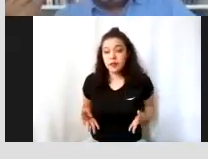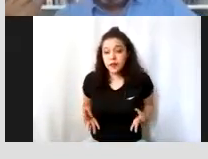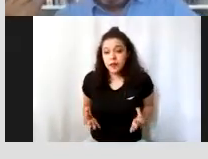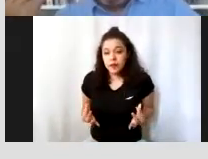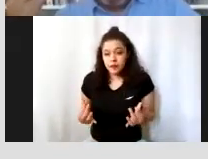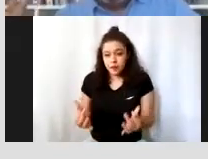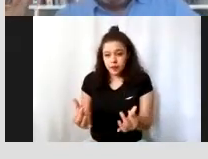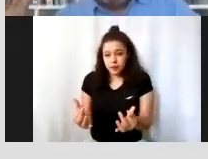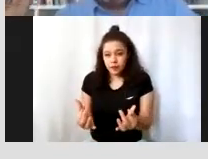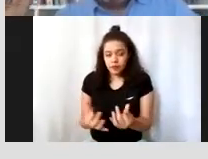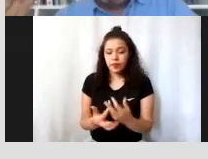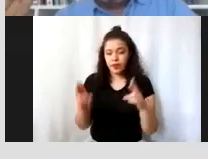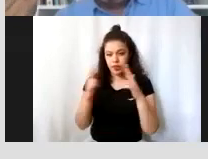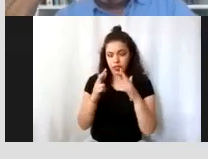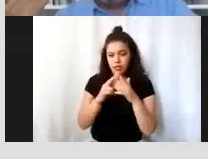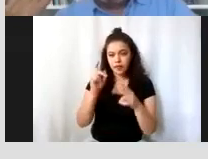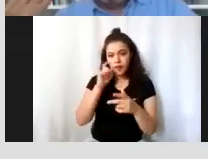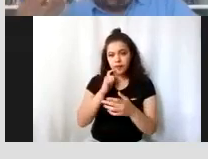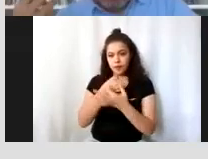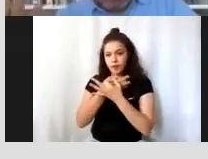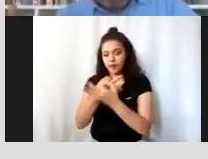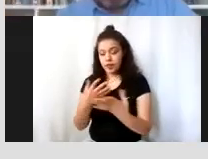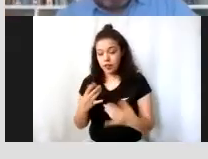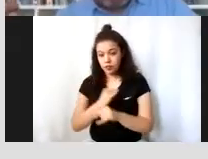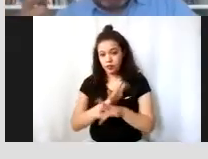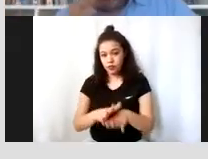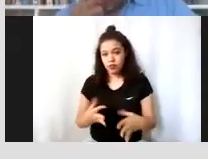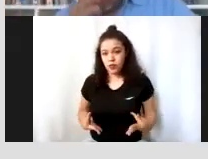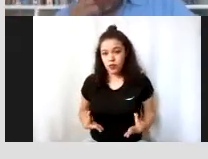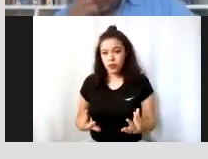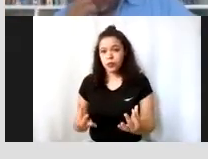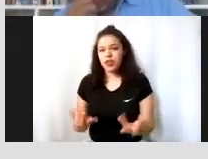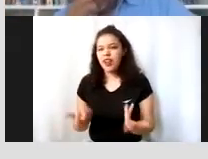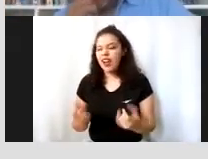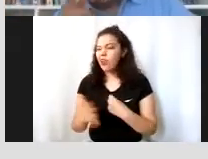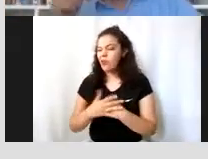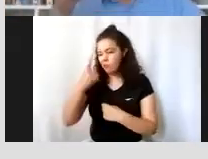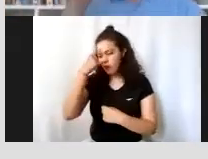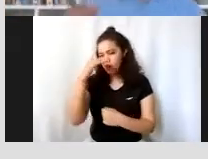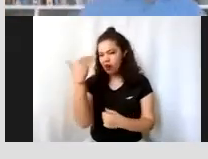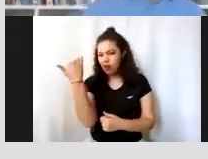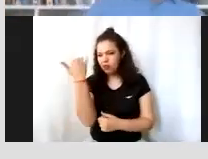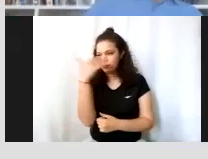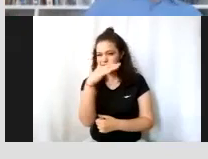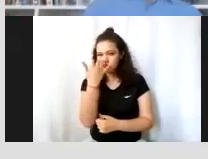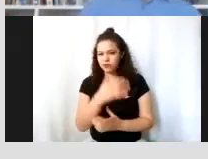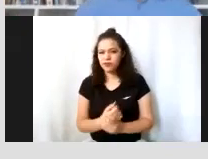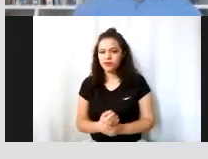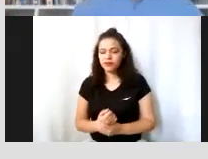sensible. Preferencia sexual, dato sensible. Pasatiempo, fíjense que los datos